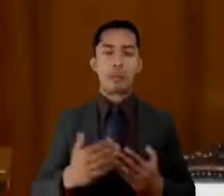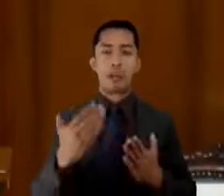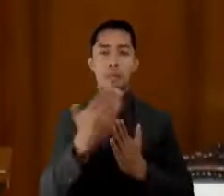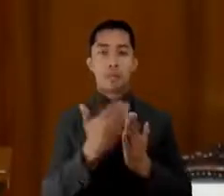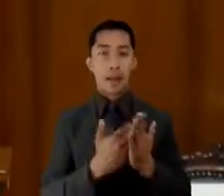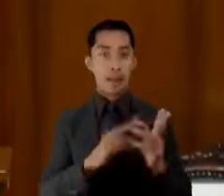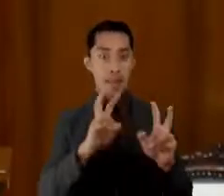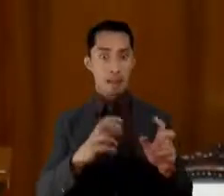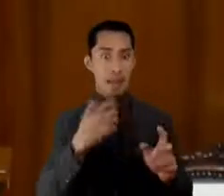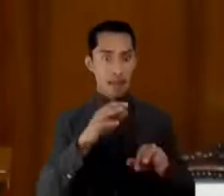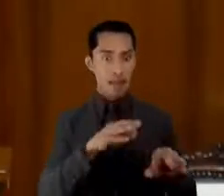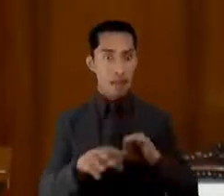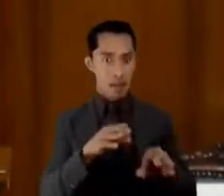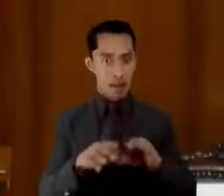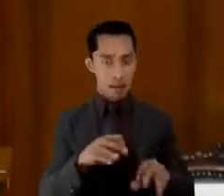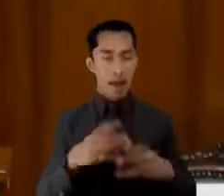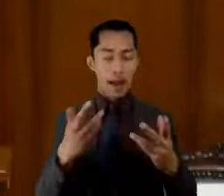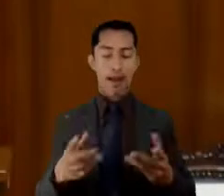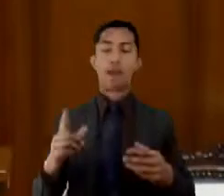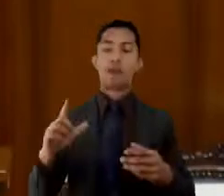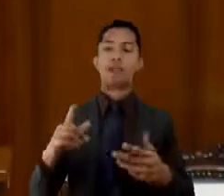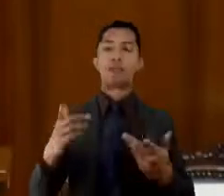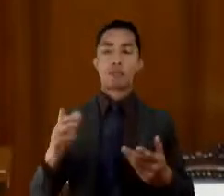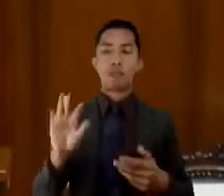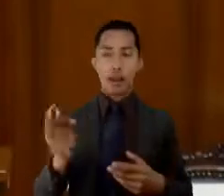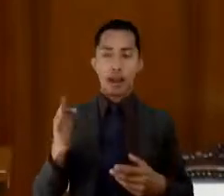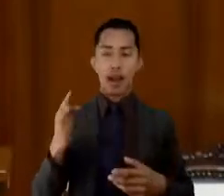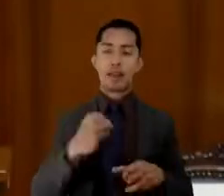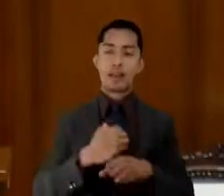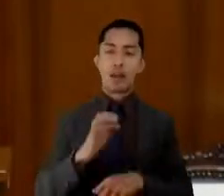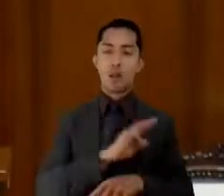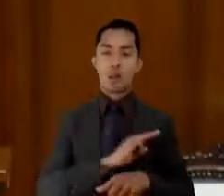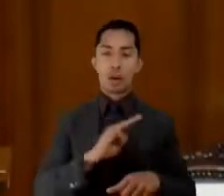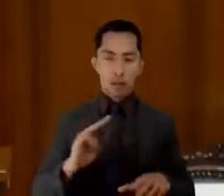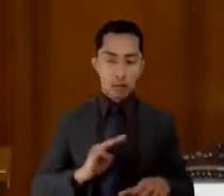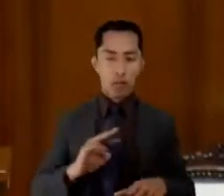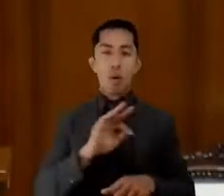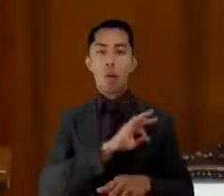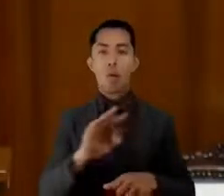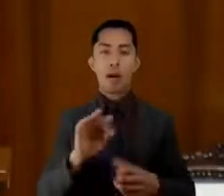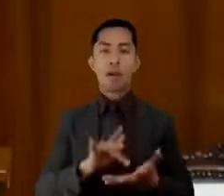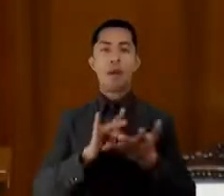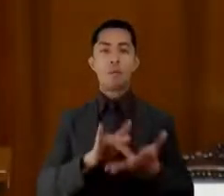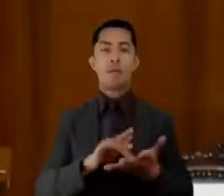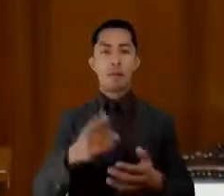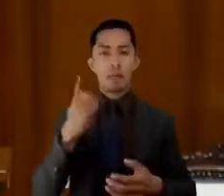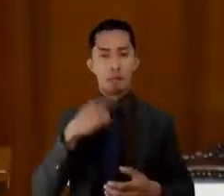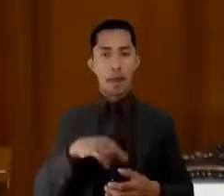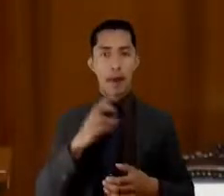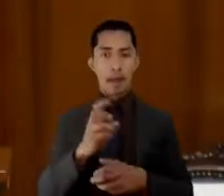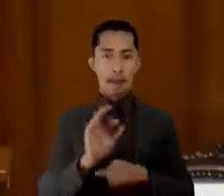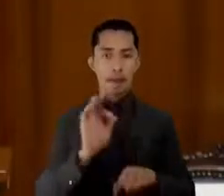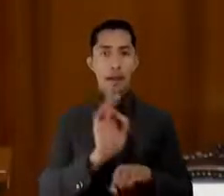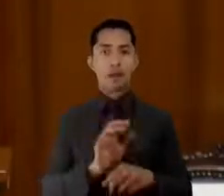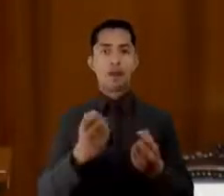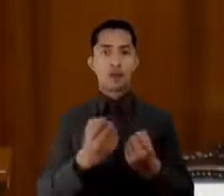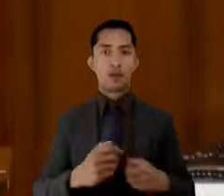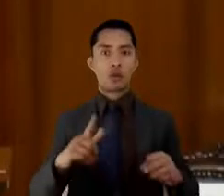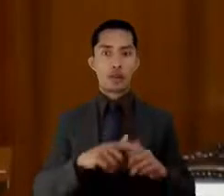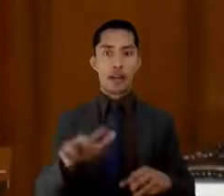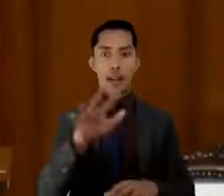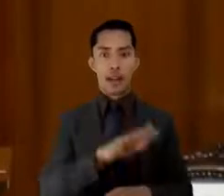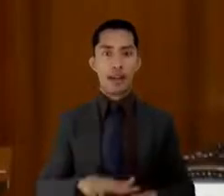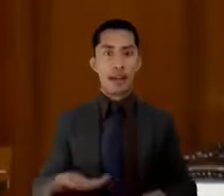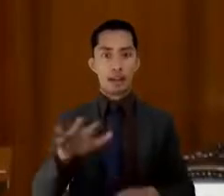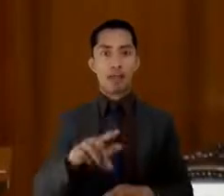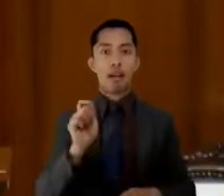propuesta, el Estado en sus tres niveles de gobierno podrá apoyar a fin de que estos beneficios sociales no se